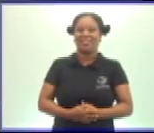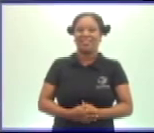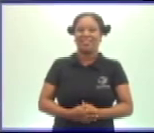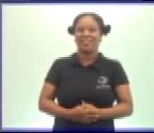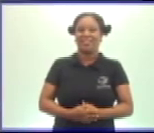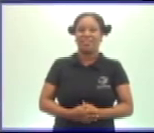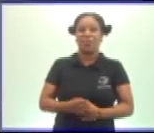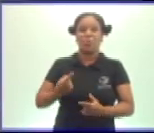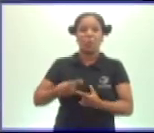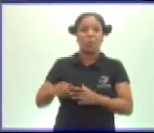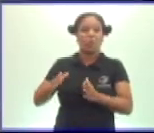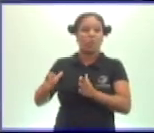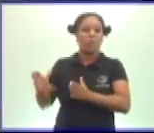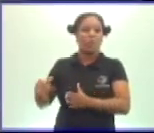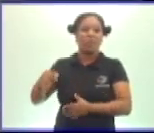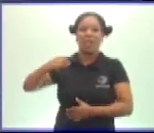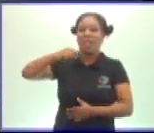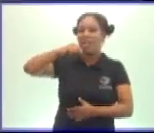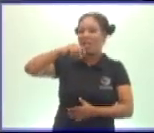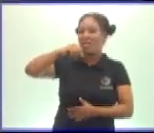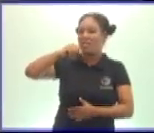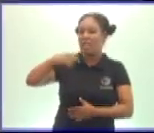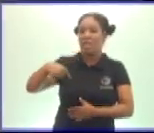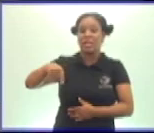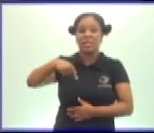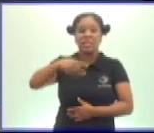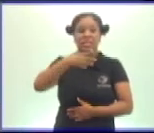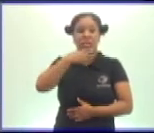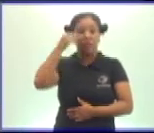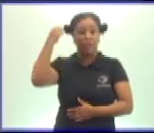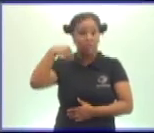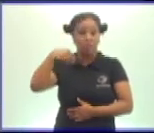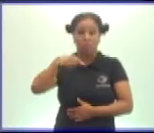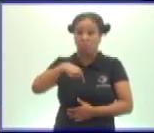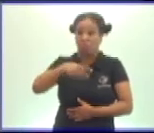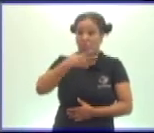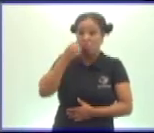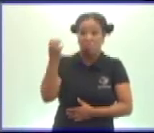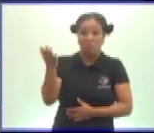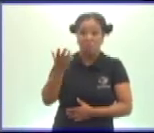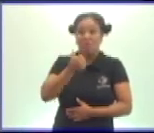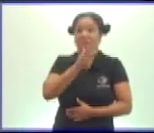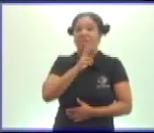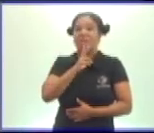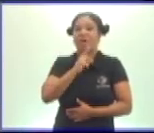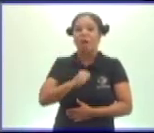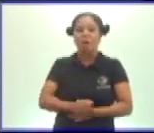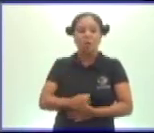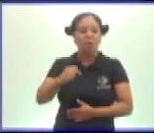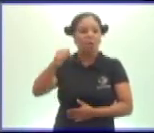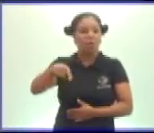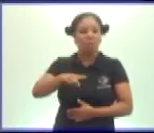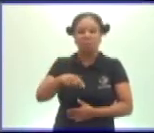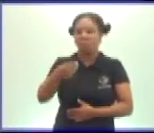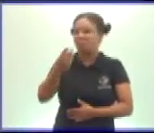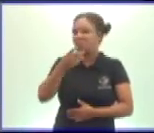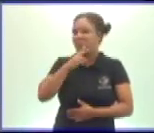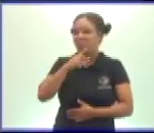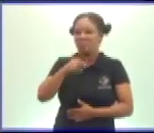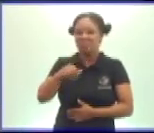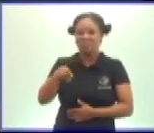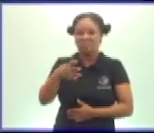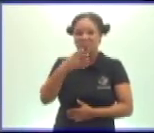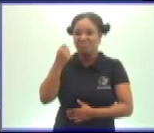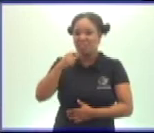Por otra parte, la sal, que sabemos que se disuelve fácilmente en agua, no se disuelve casi ni en petróleo ni en el tetracloruro